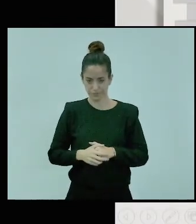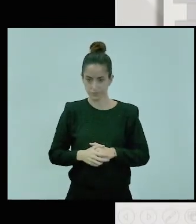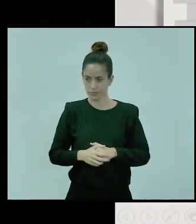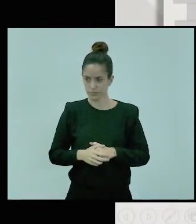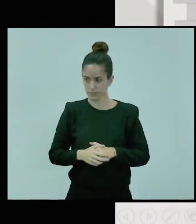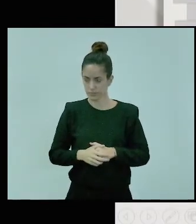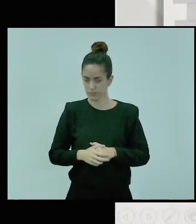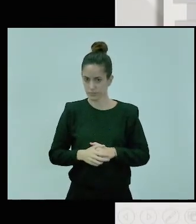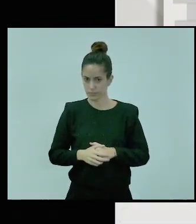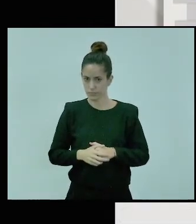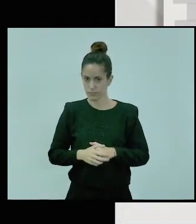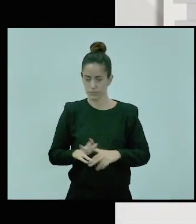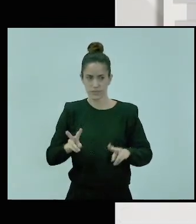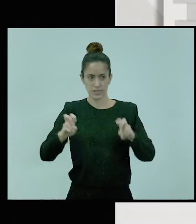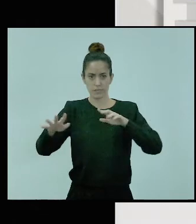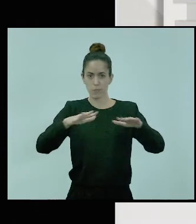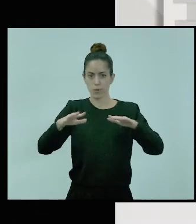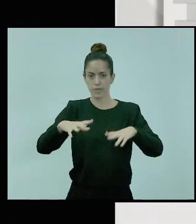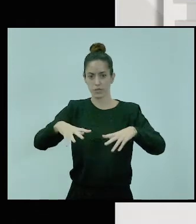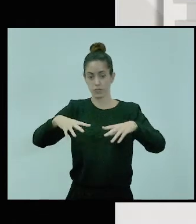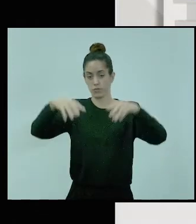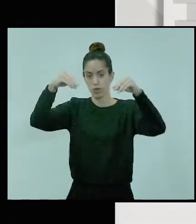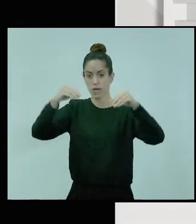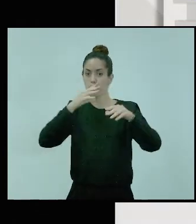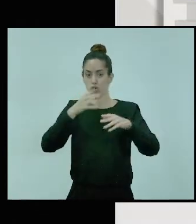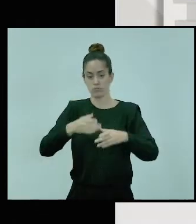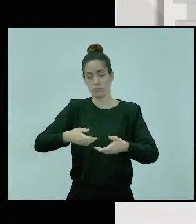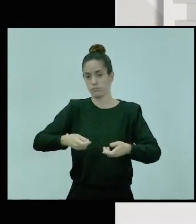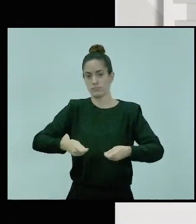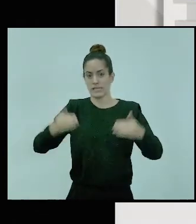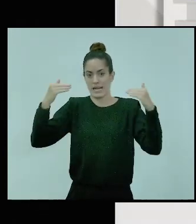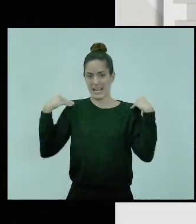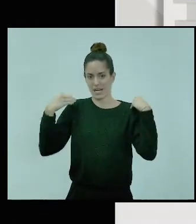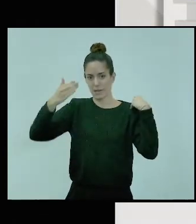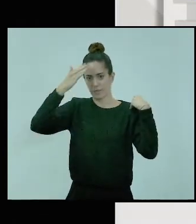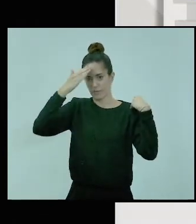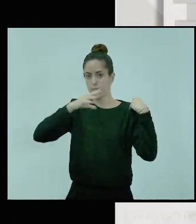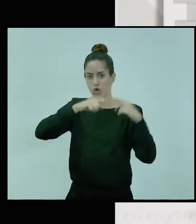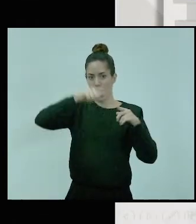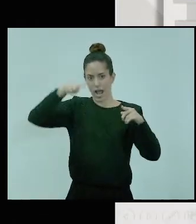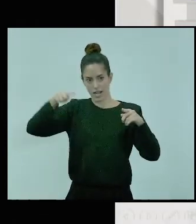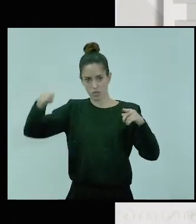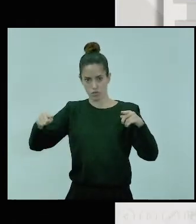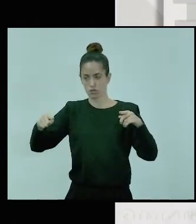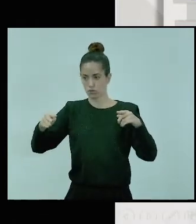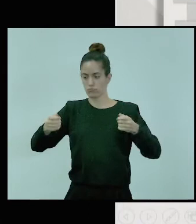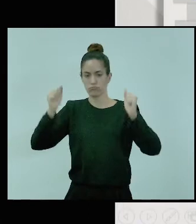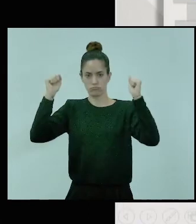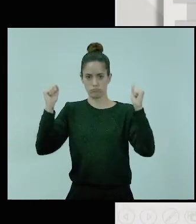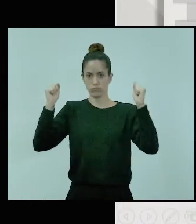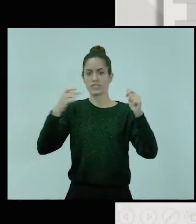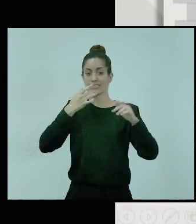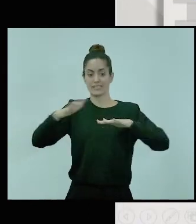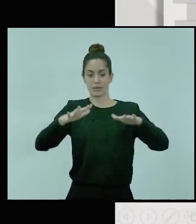En cuanto al movimiento de la dovela por carga horizontal, por terremoto en los arcos, fijaros, cuando se produce